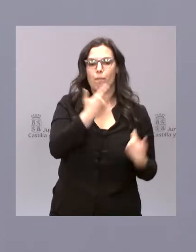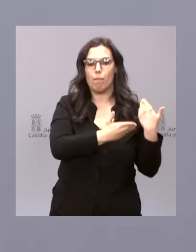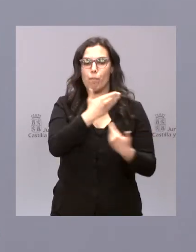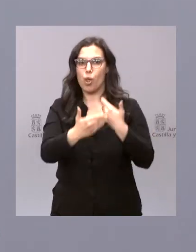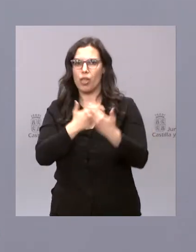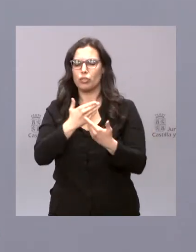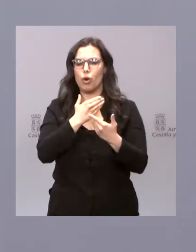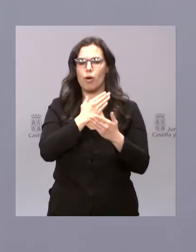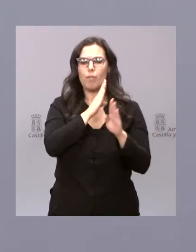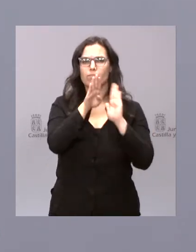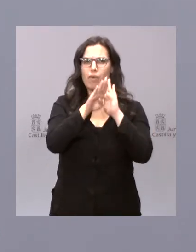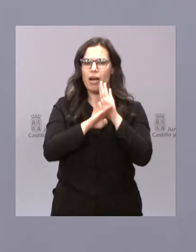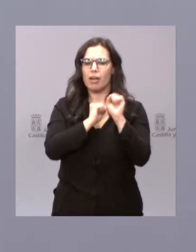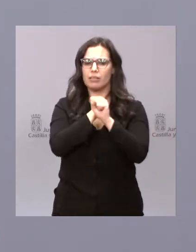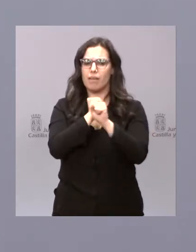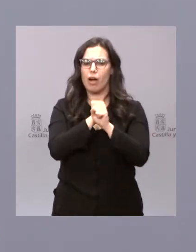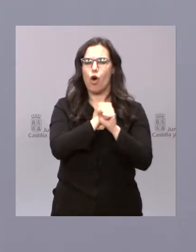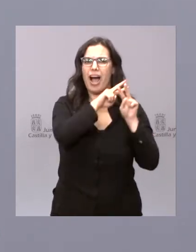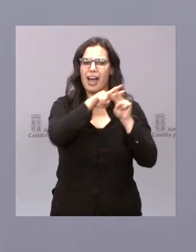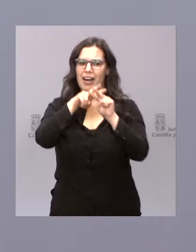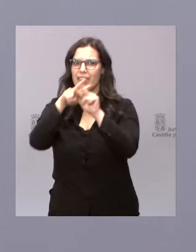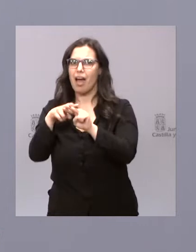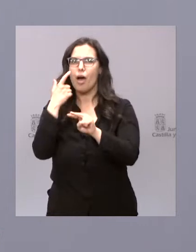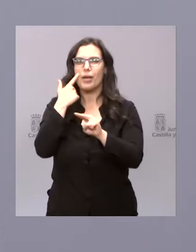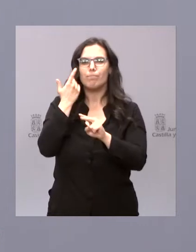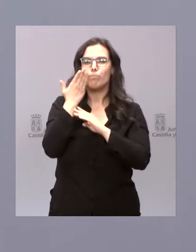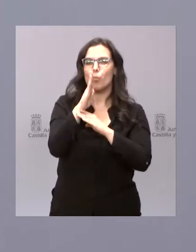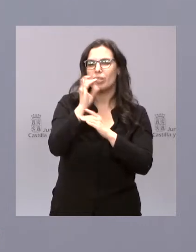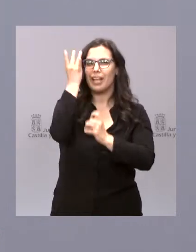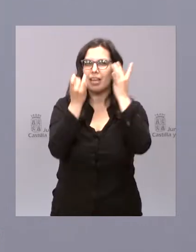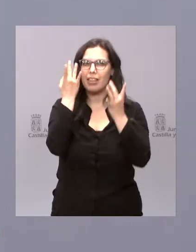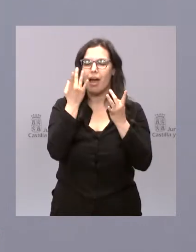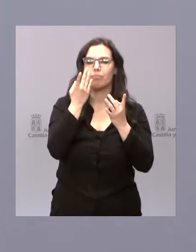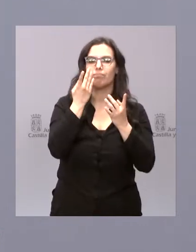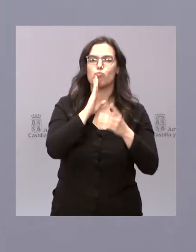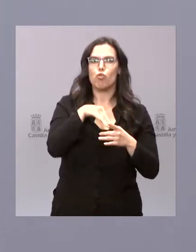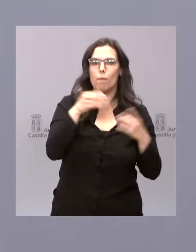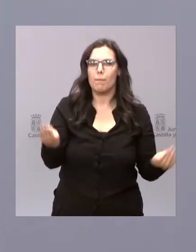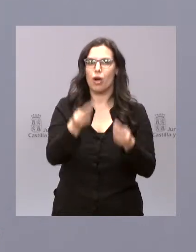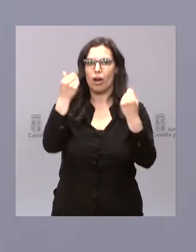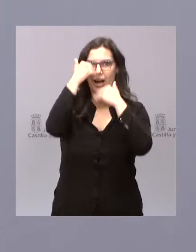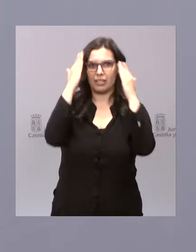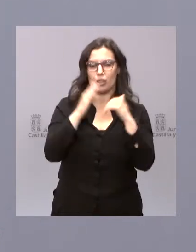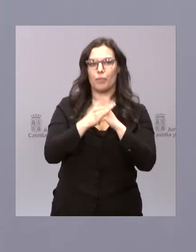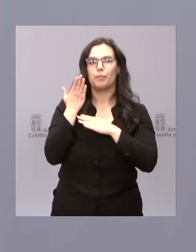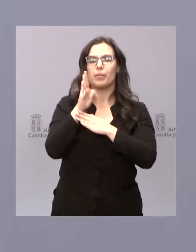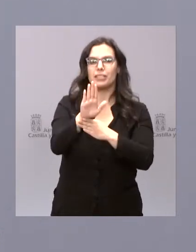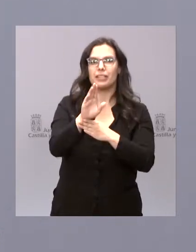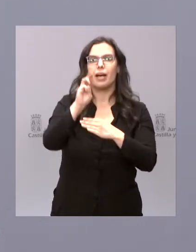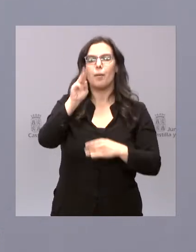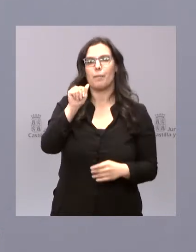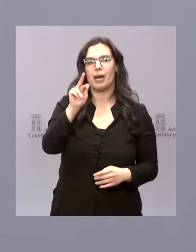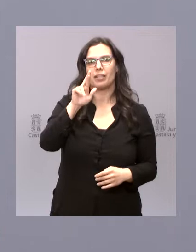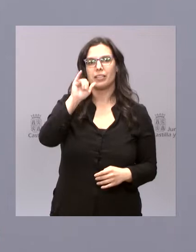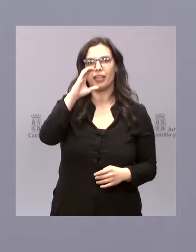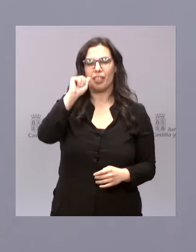de trabajo para hacer propuestas que ayuden a la detección adecuada y atención de casos de violencia de género. La presenta Patricia Quintanilla, en